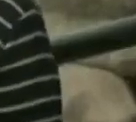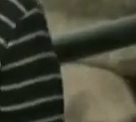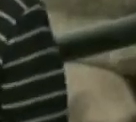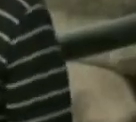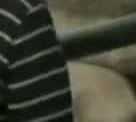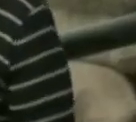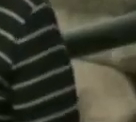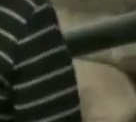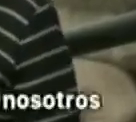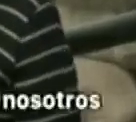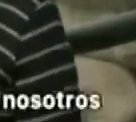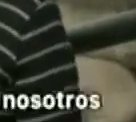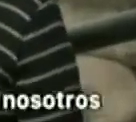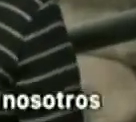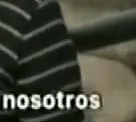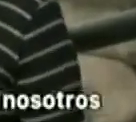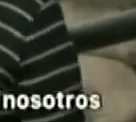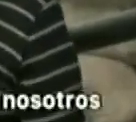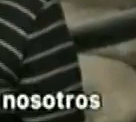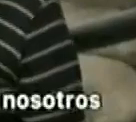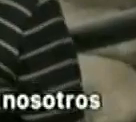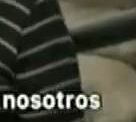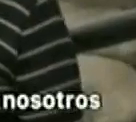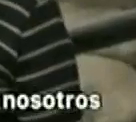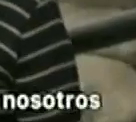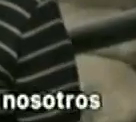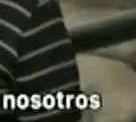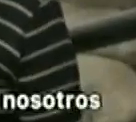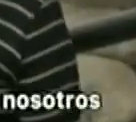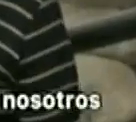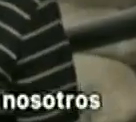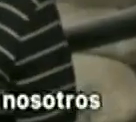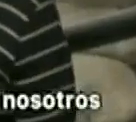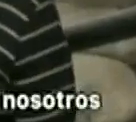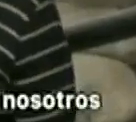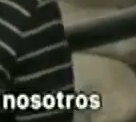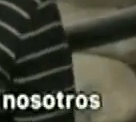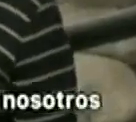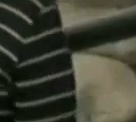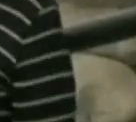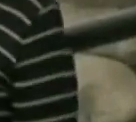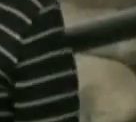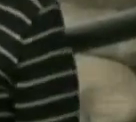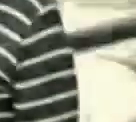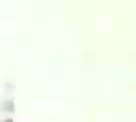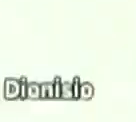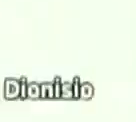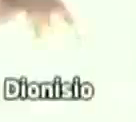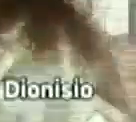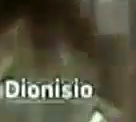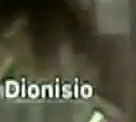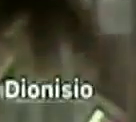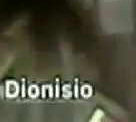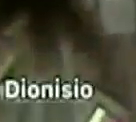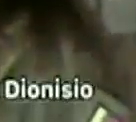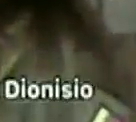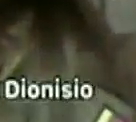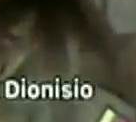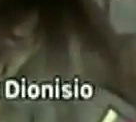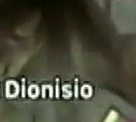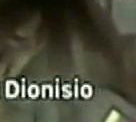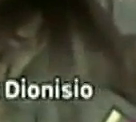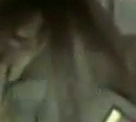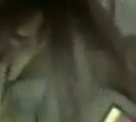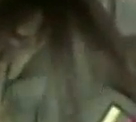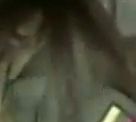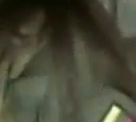apoyo de, pues, atendernos bien y estar pendiente de nosotros los venezolanos. Buenas tardes, mi nombre es